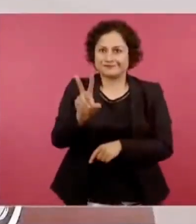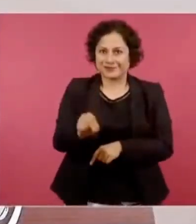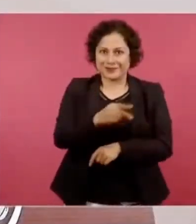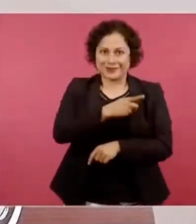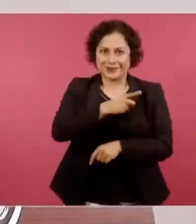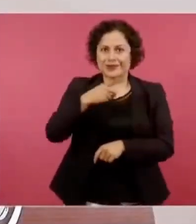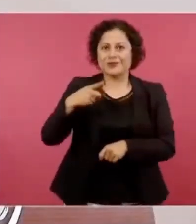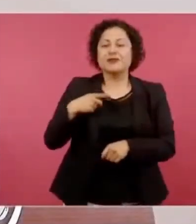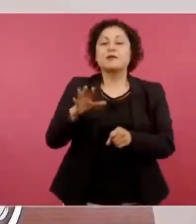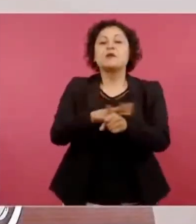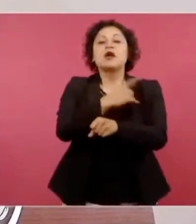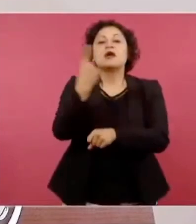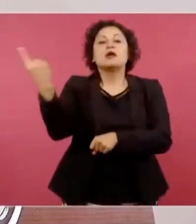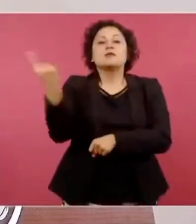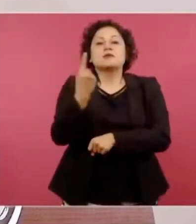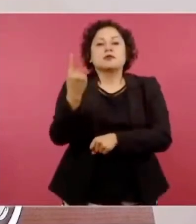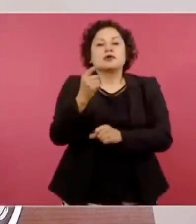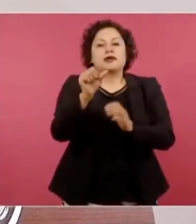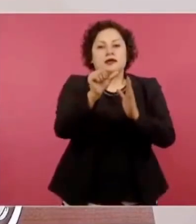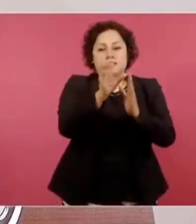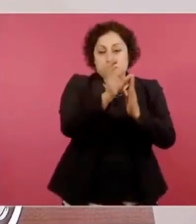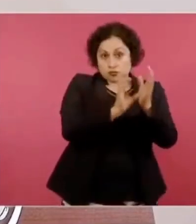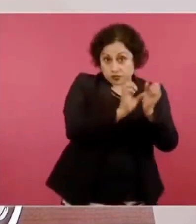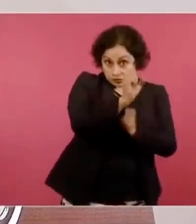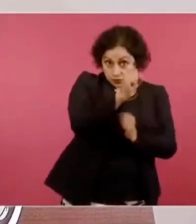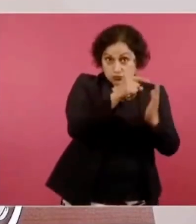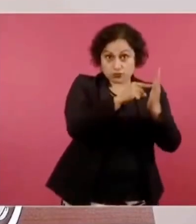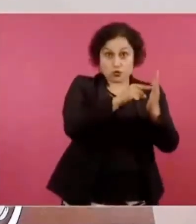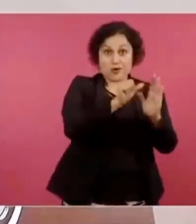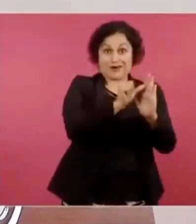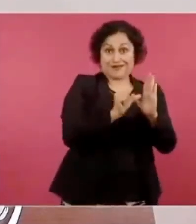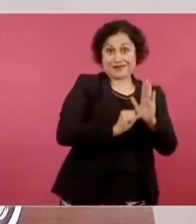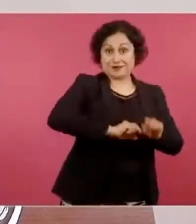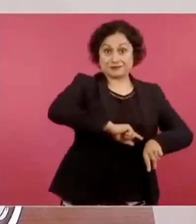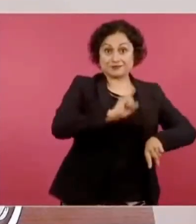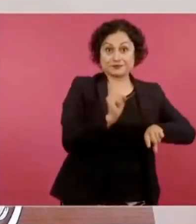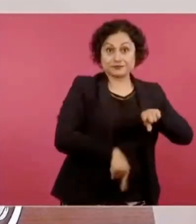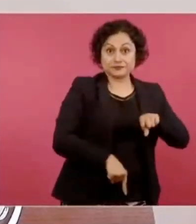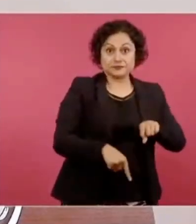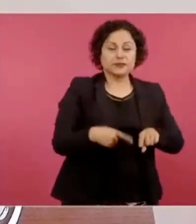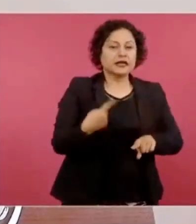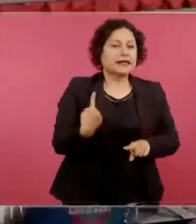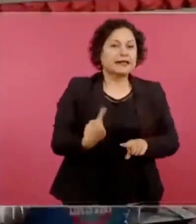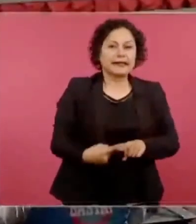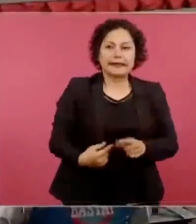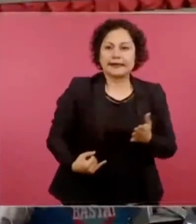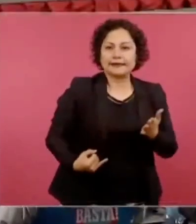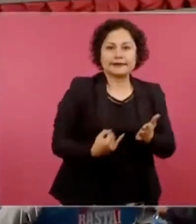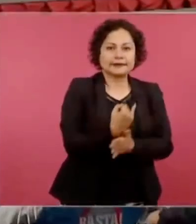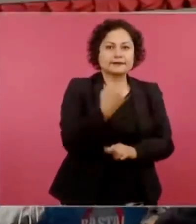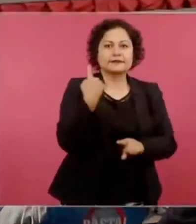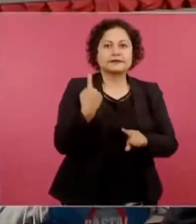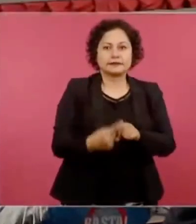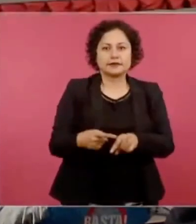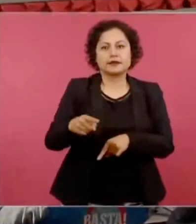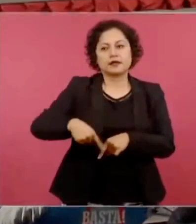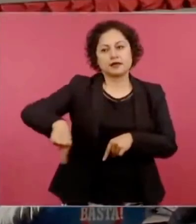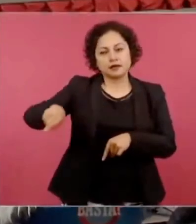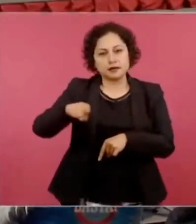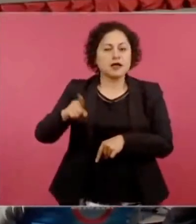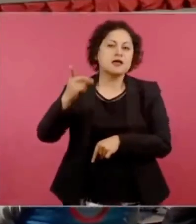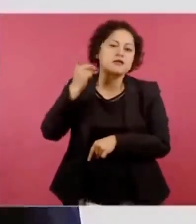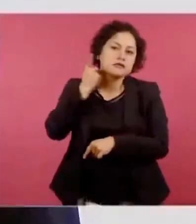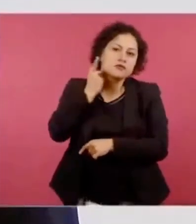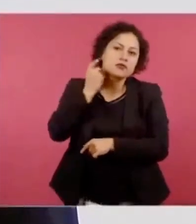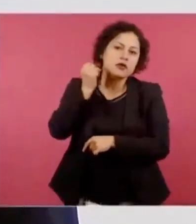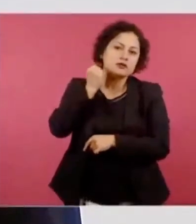para eliminar un artículo de la Constitución es el Congreso de la Unión a través de los diputados y